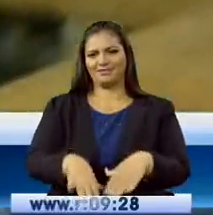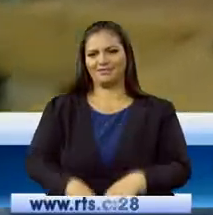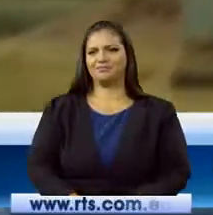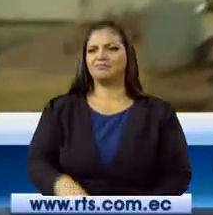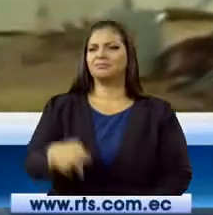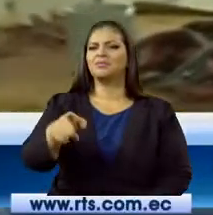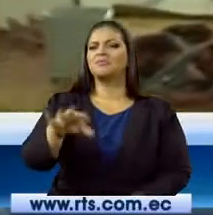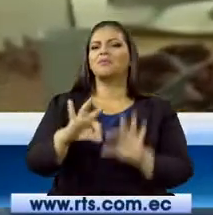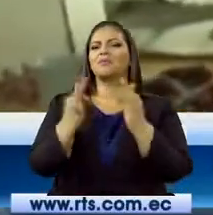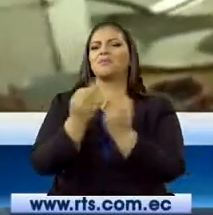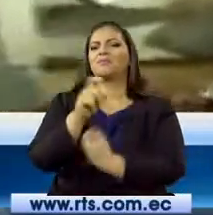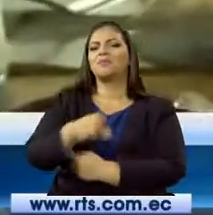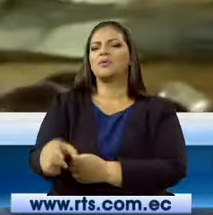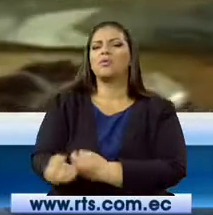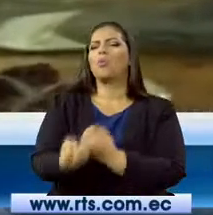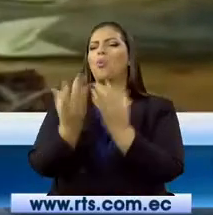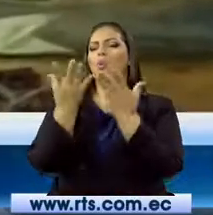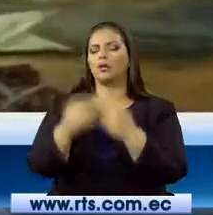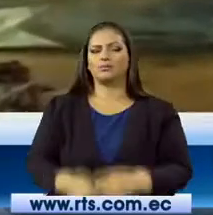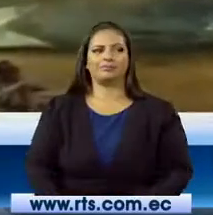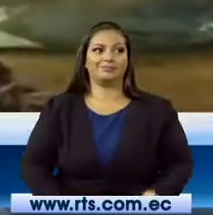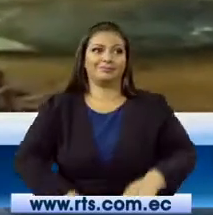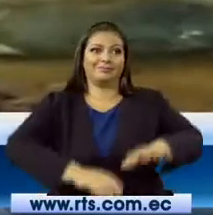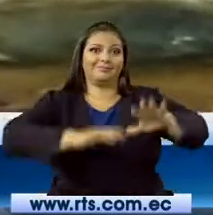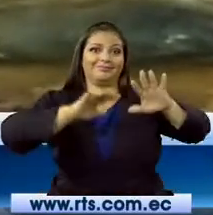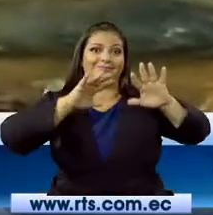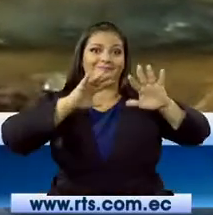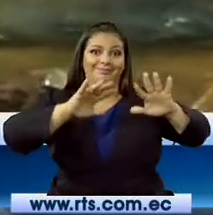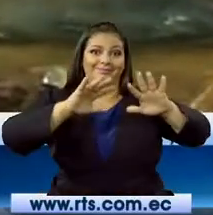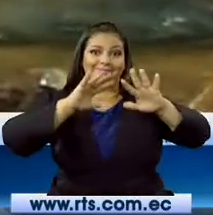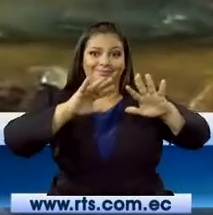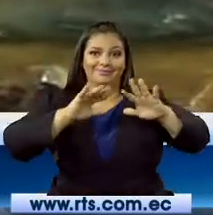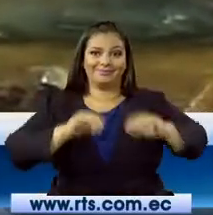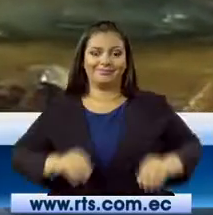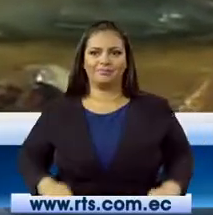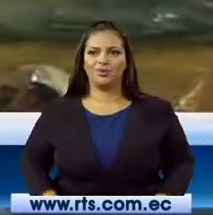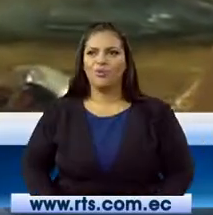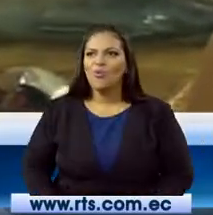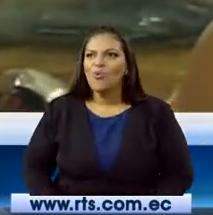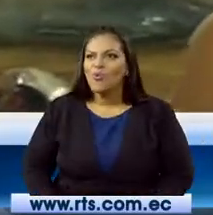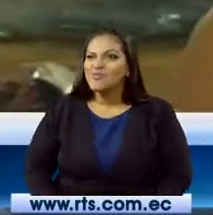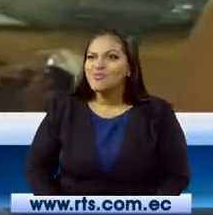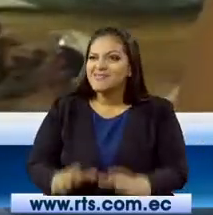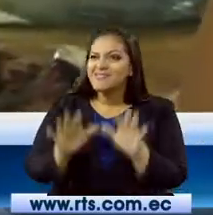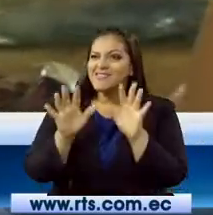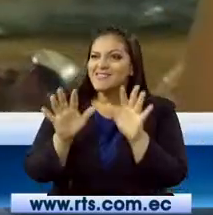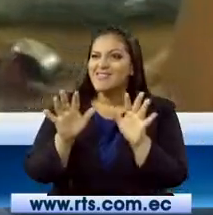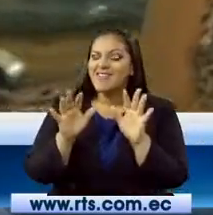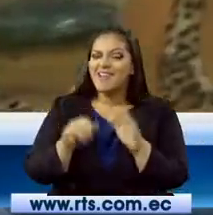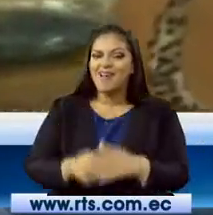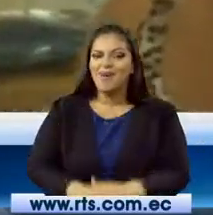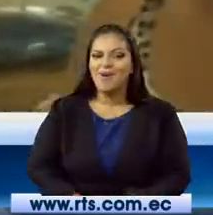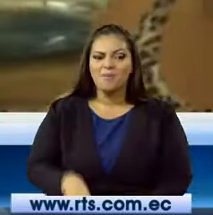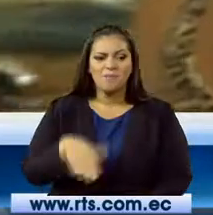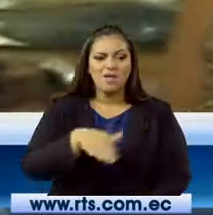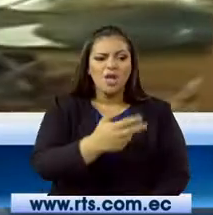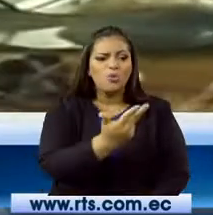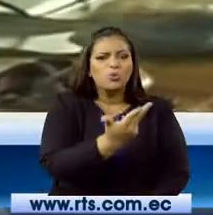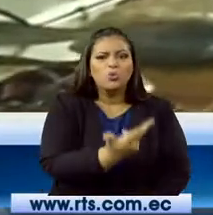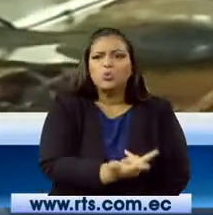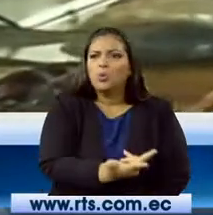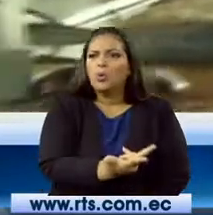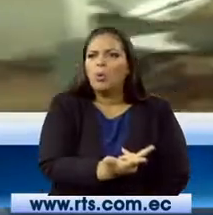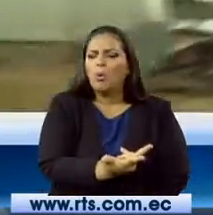casa? Somos como 10. ¿10? Dios mío. Bueno, ojalá les alcance. Ojalá les alcance, si